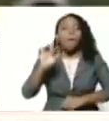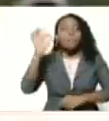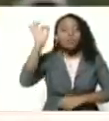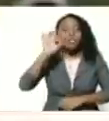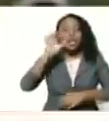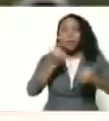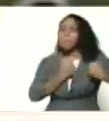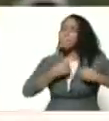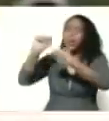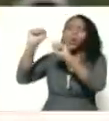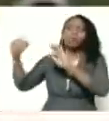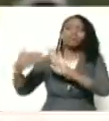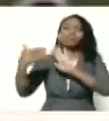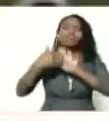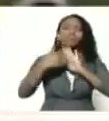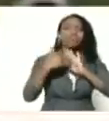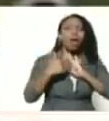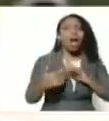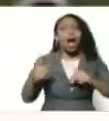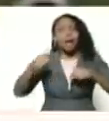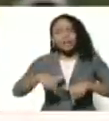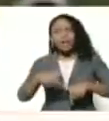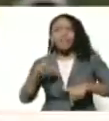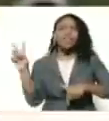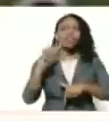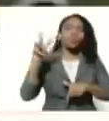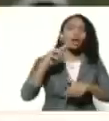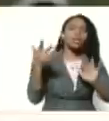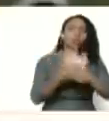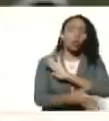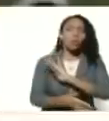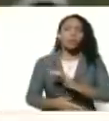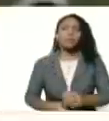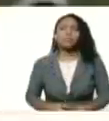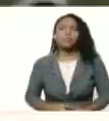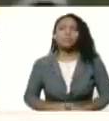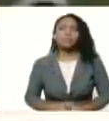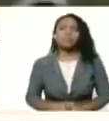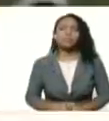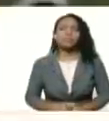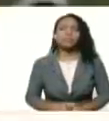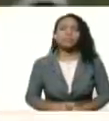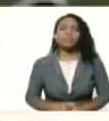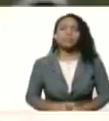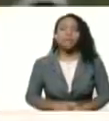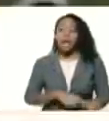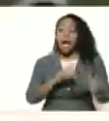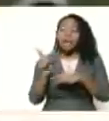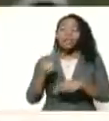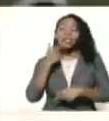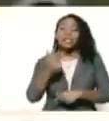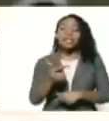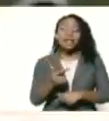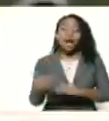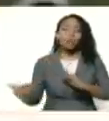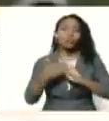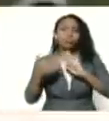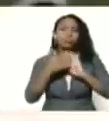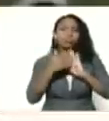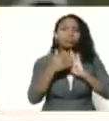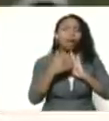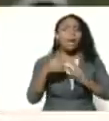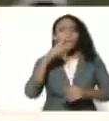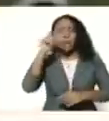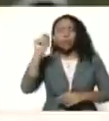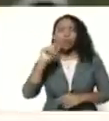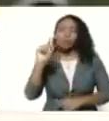las sanciones criminales, todas las medidas coercitivas unilaterales. Que ellos decían que eran contra Maduro. No,